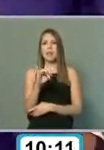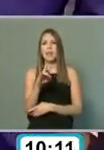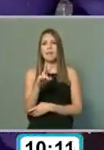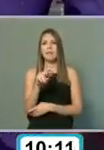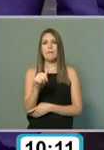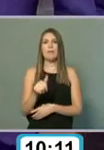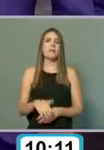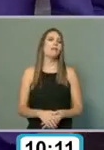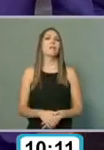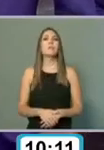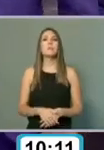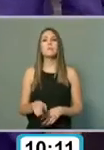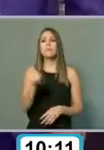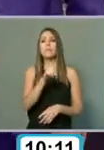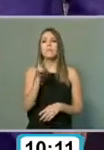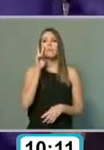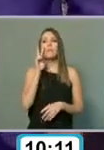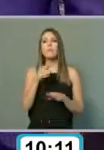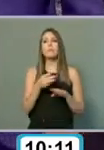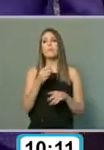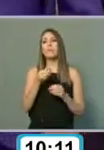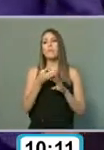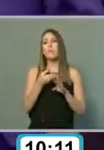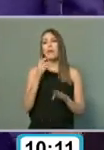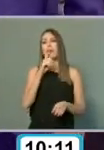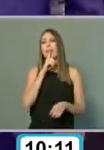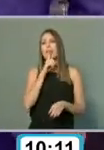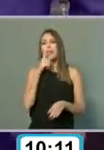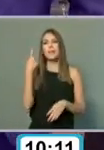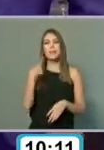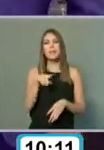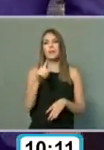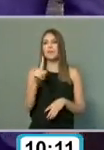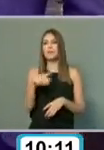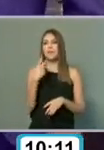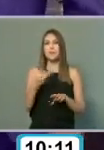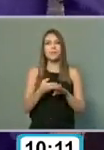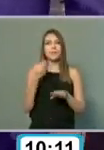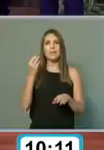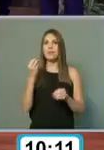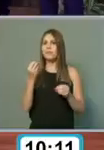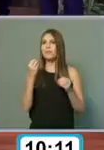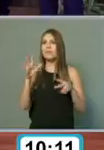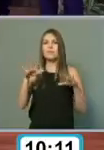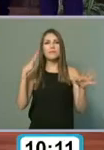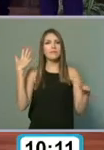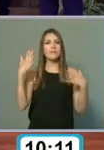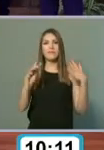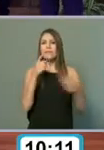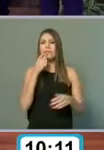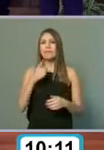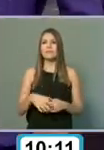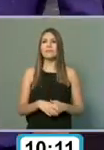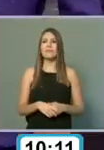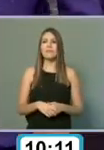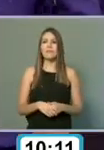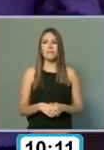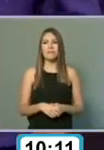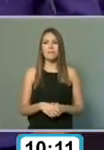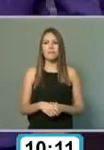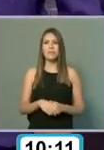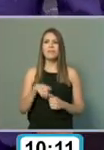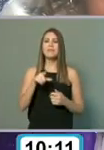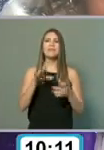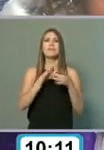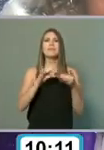los ve muy calladitos, a lo mejor porque es muy temprano, pero son muy desastrosos. Porque, bueno, cuéntales la